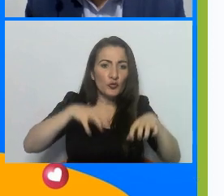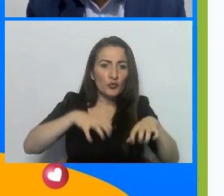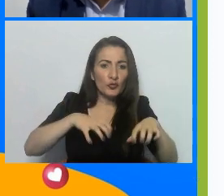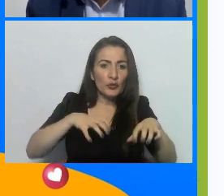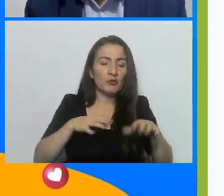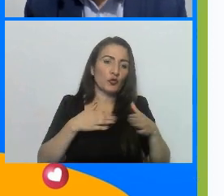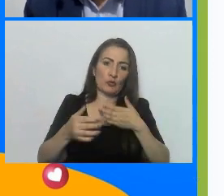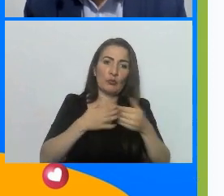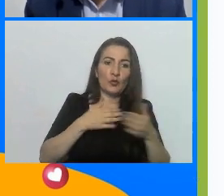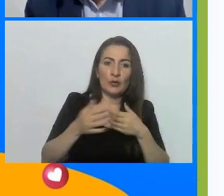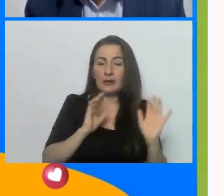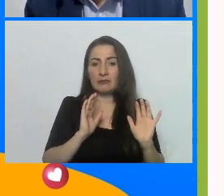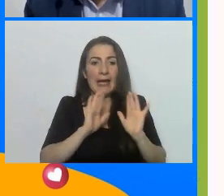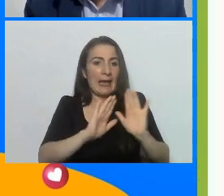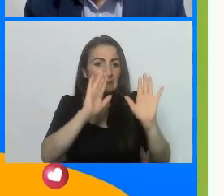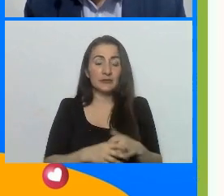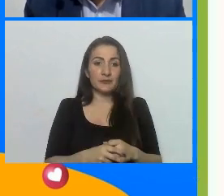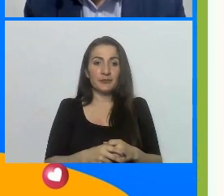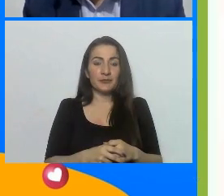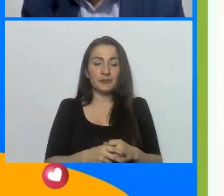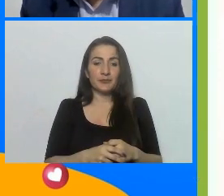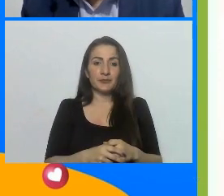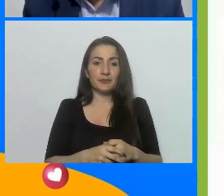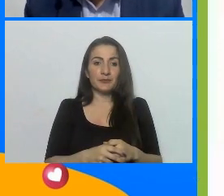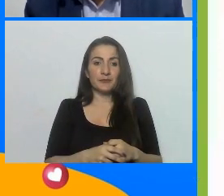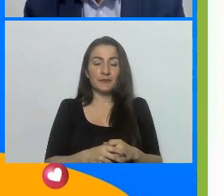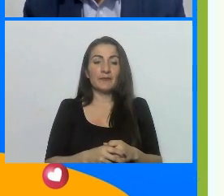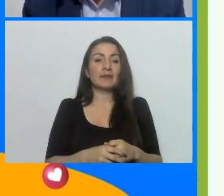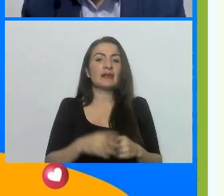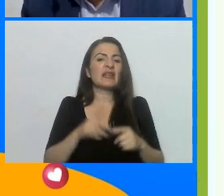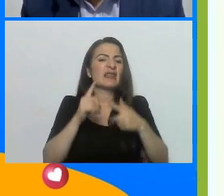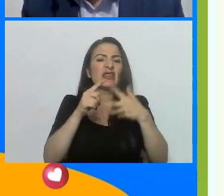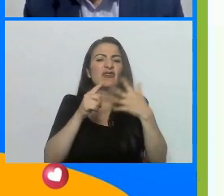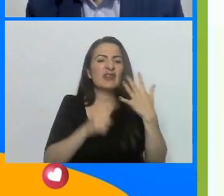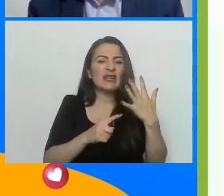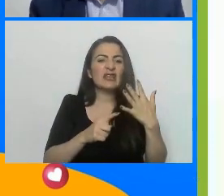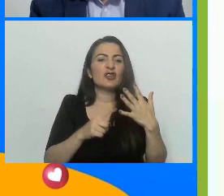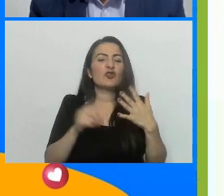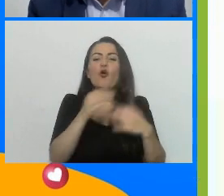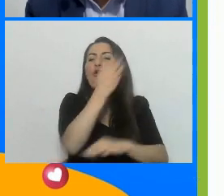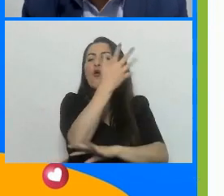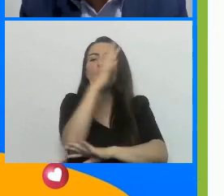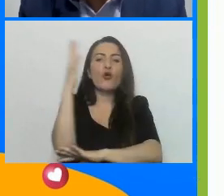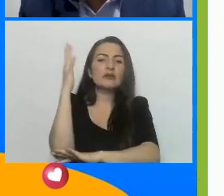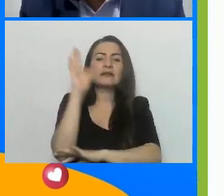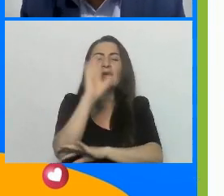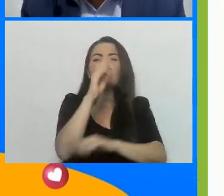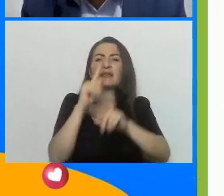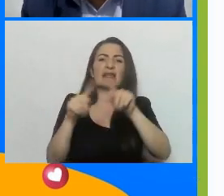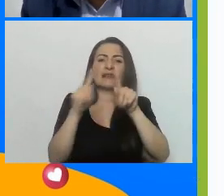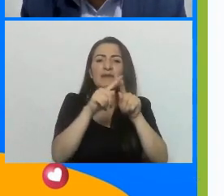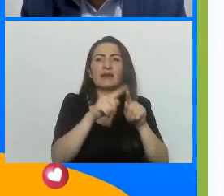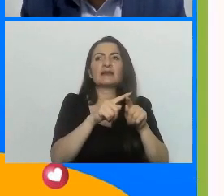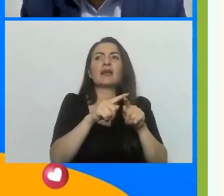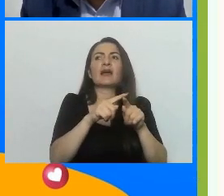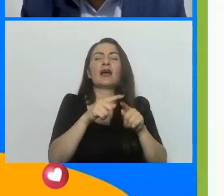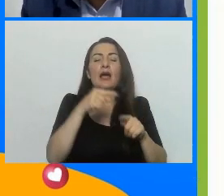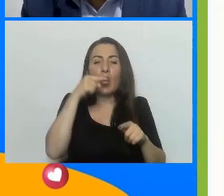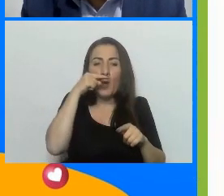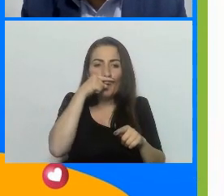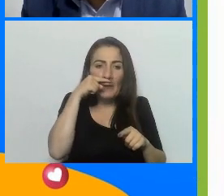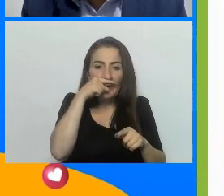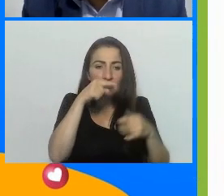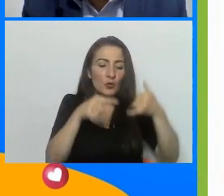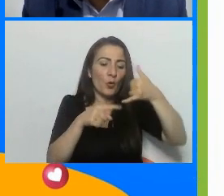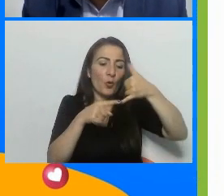periodos de lluvia, que es una característica de todos los bosques tropicales. Ahí está el Amazonas, bueno, y todos esos. Y obviamente,